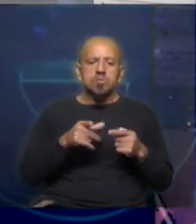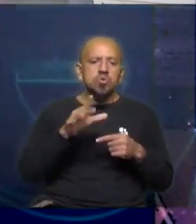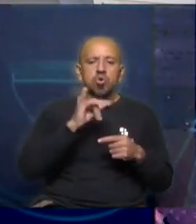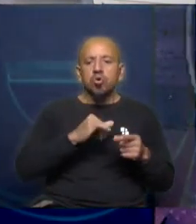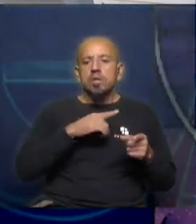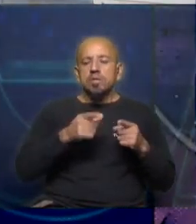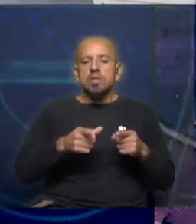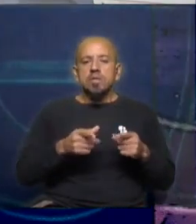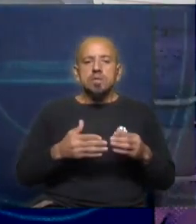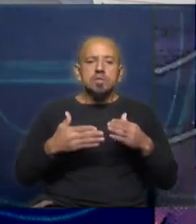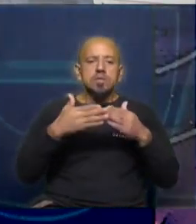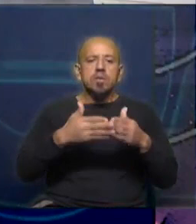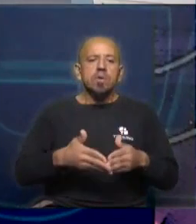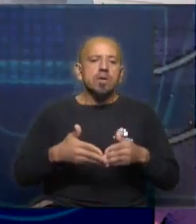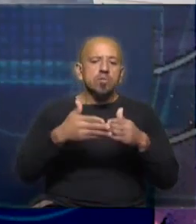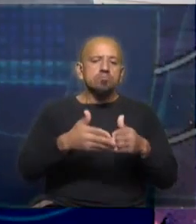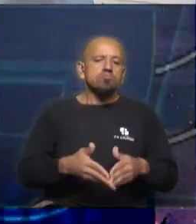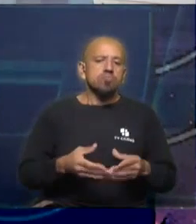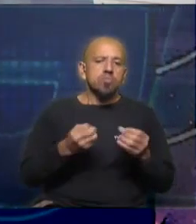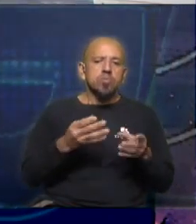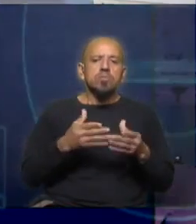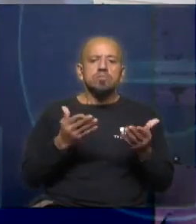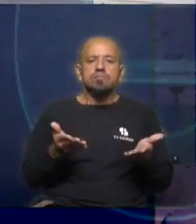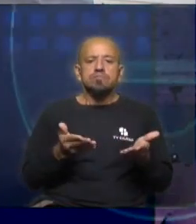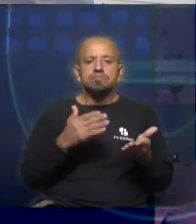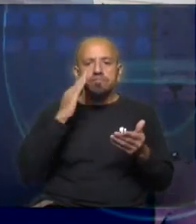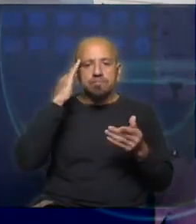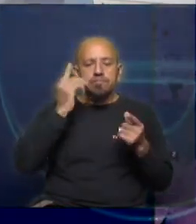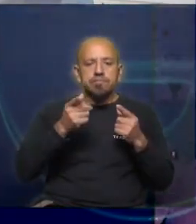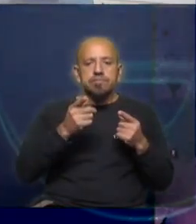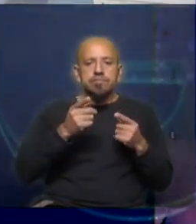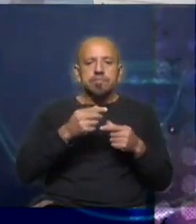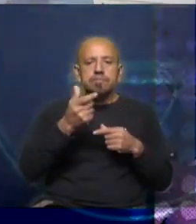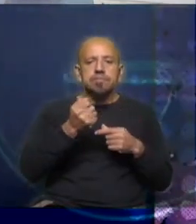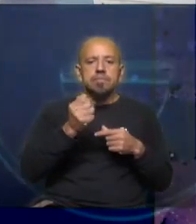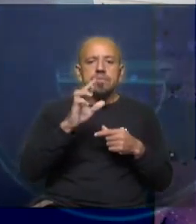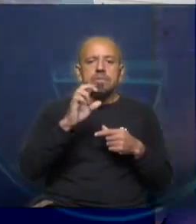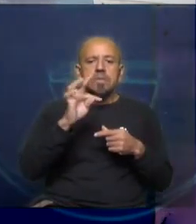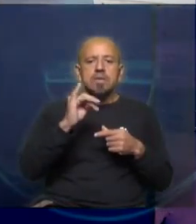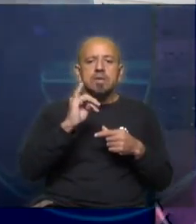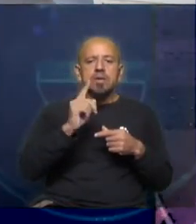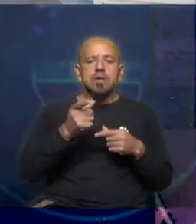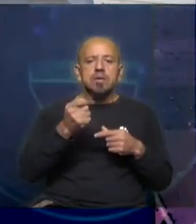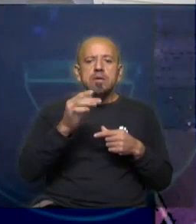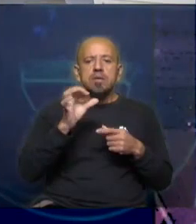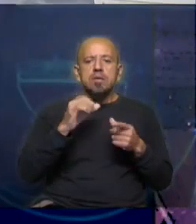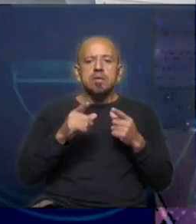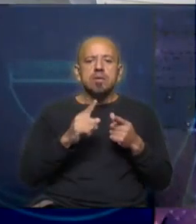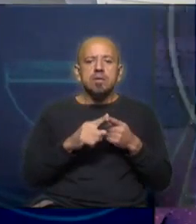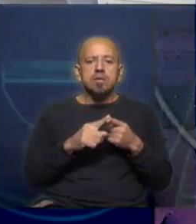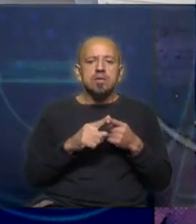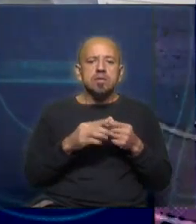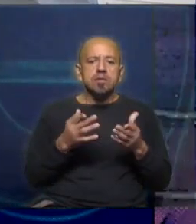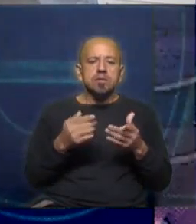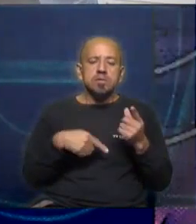porque digo andás a ver cómo llegó Joaquín artigas realmente ahora un poco muestro los hilos del titiritero pero en